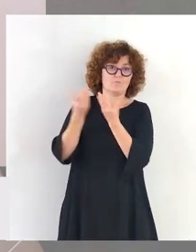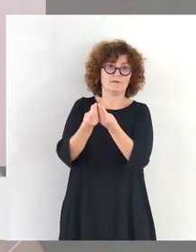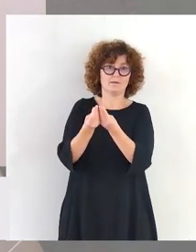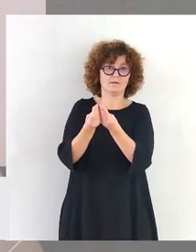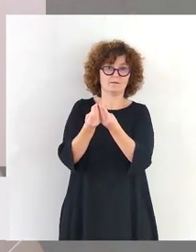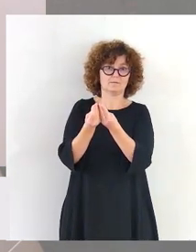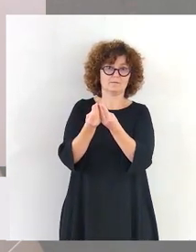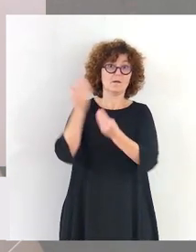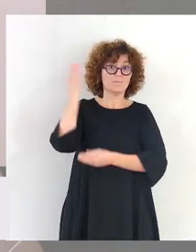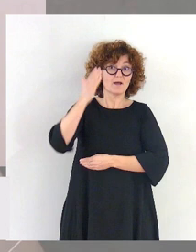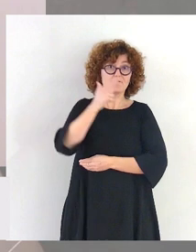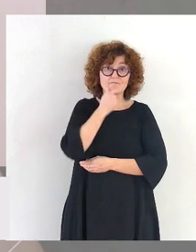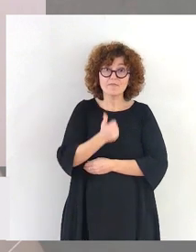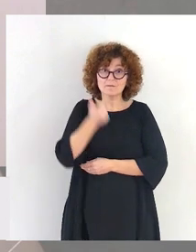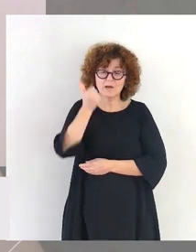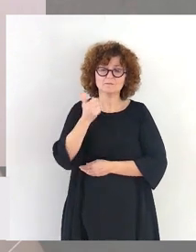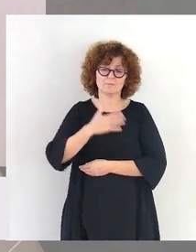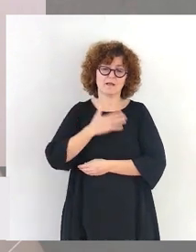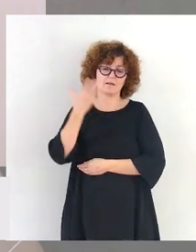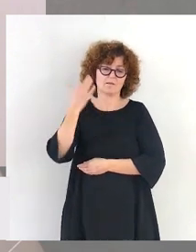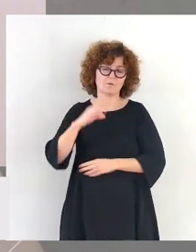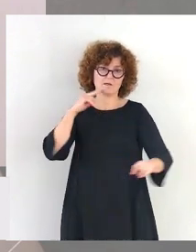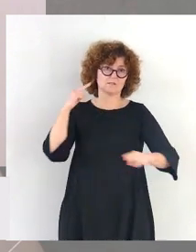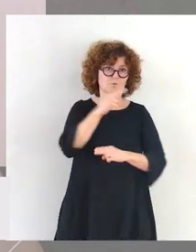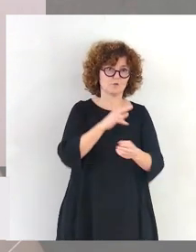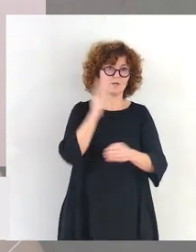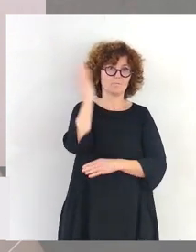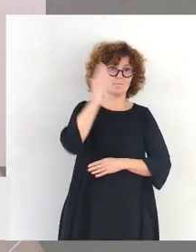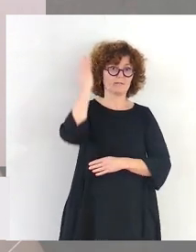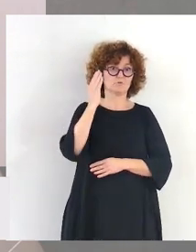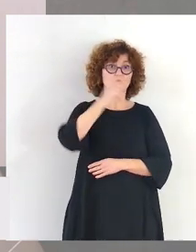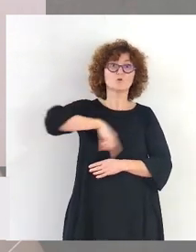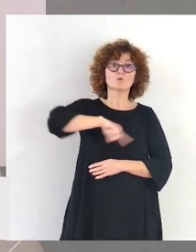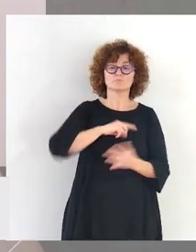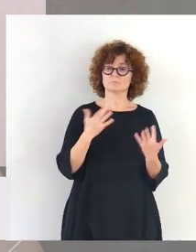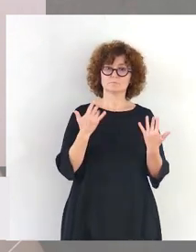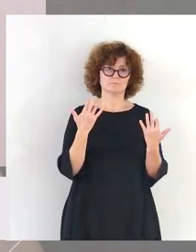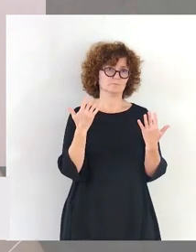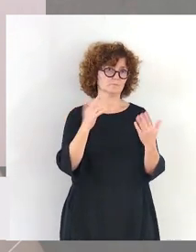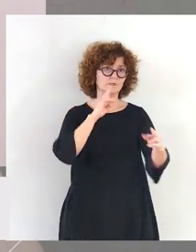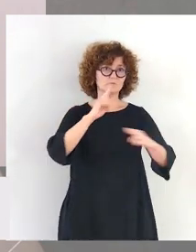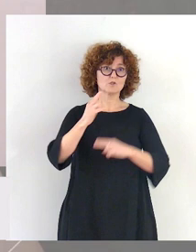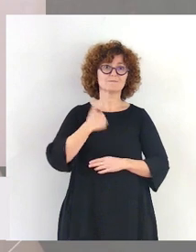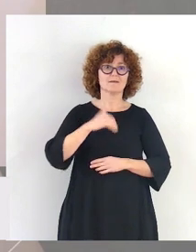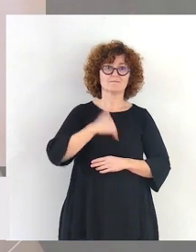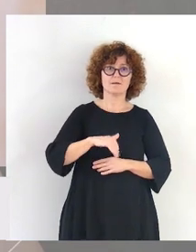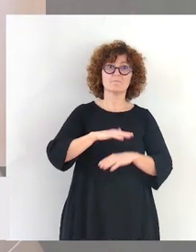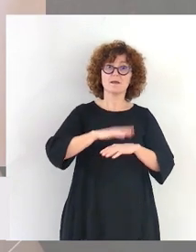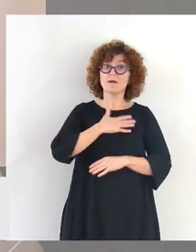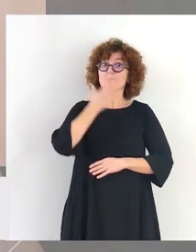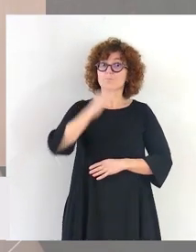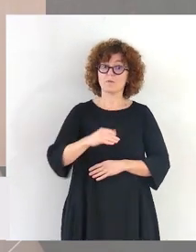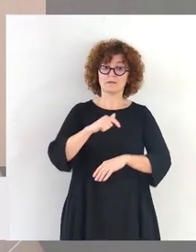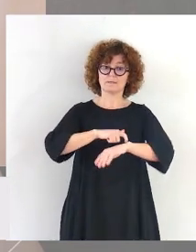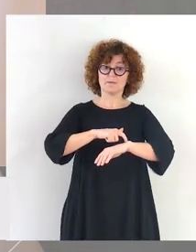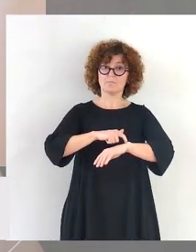reforzar su capacidad para hacer frente a los impactos tenemos que acelerar nuestra acción para asegurarnos de que podemos cumplir en el